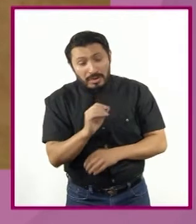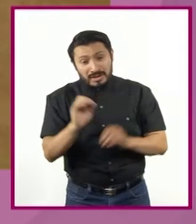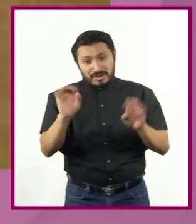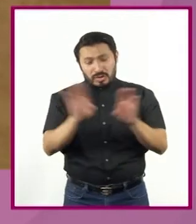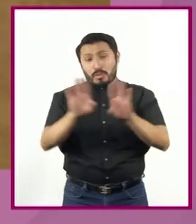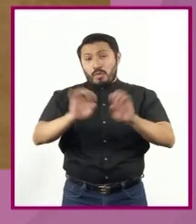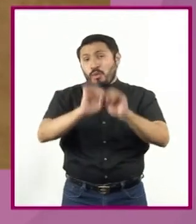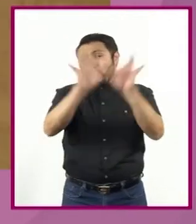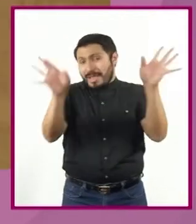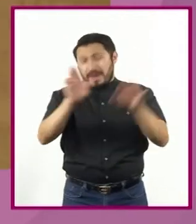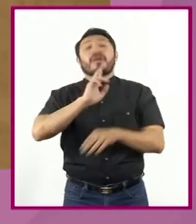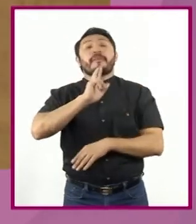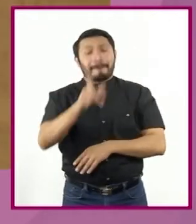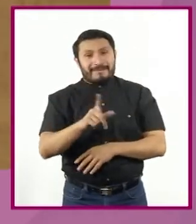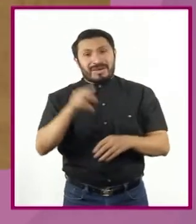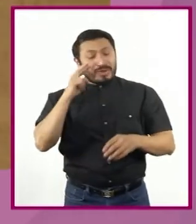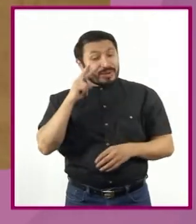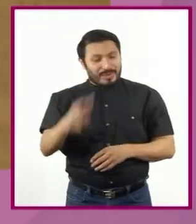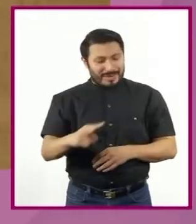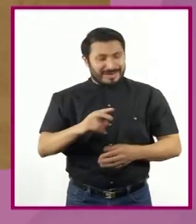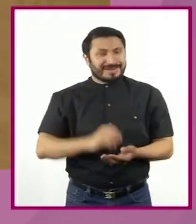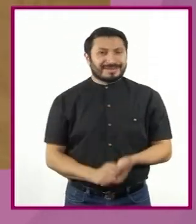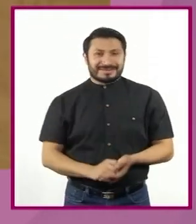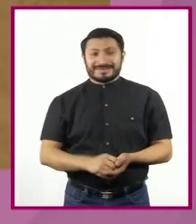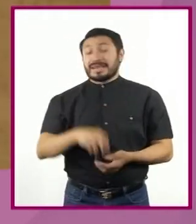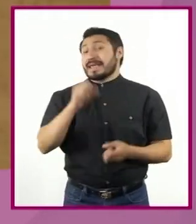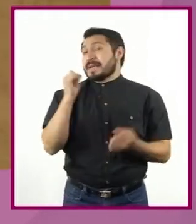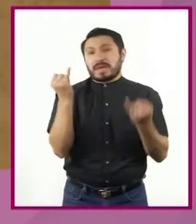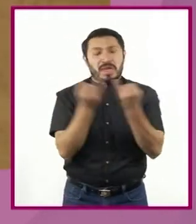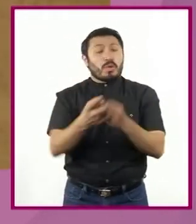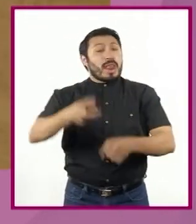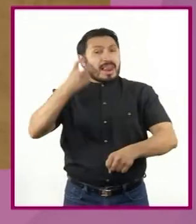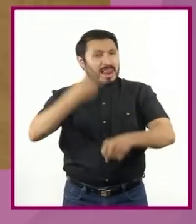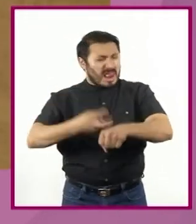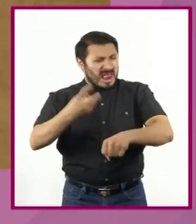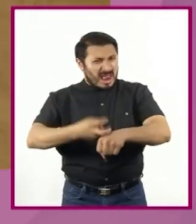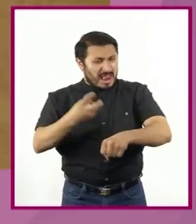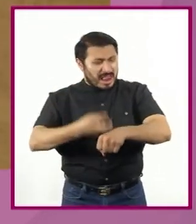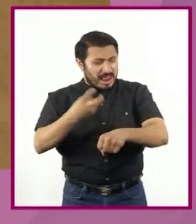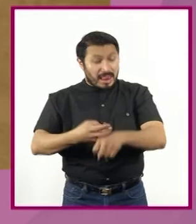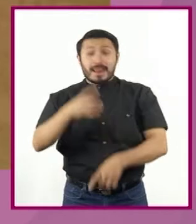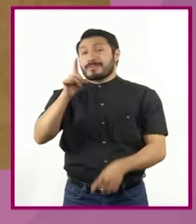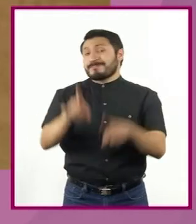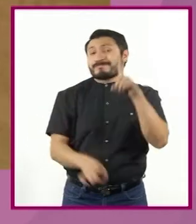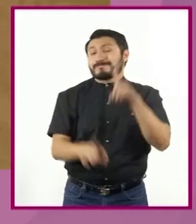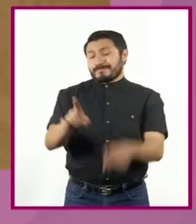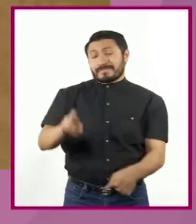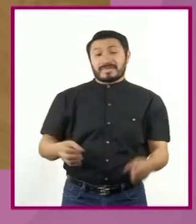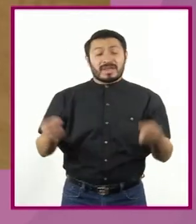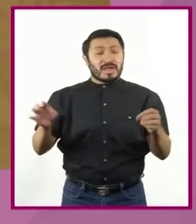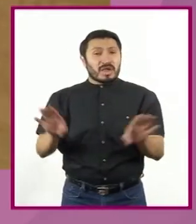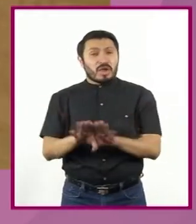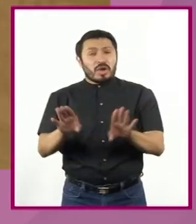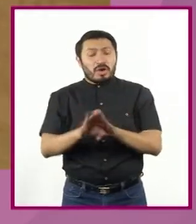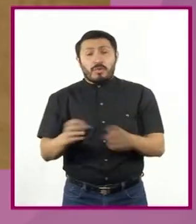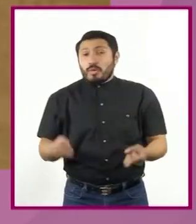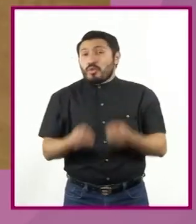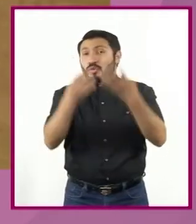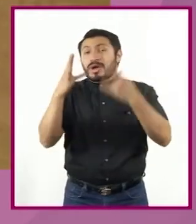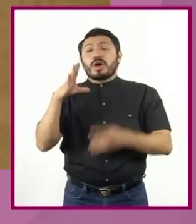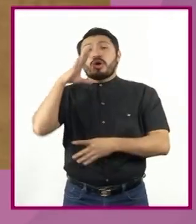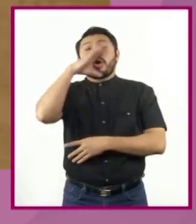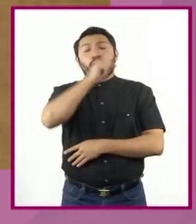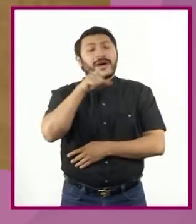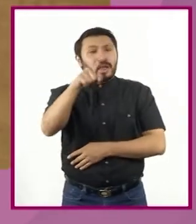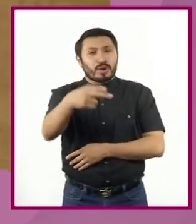más clara, además de que la dureza de la madera determinará la intensidad del calor que